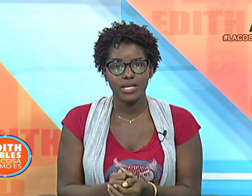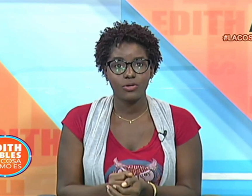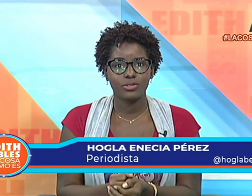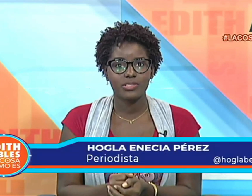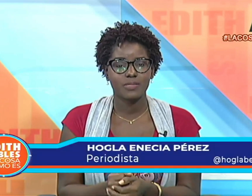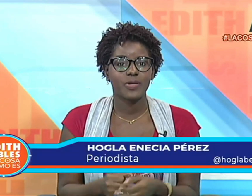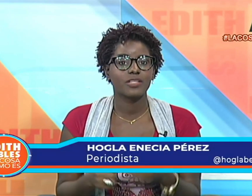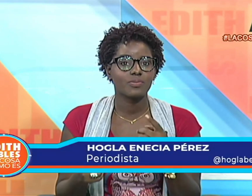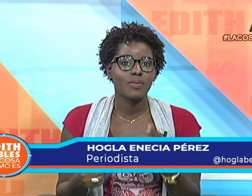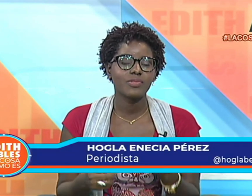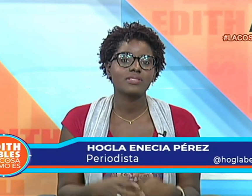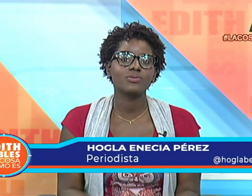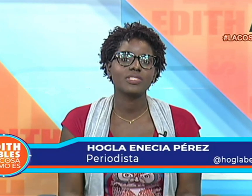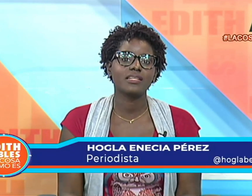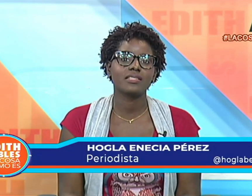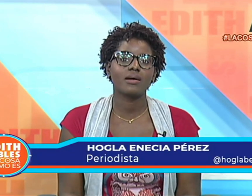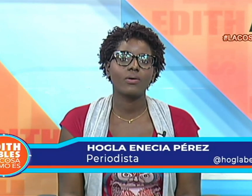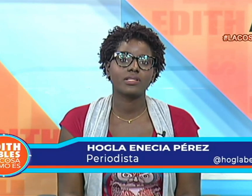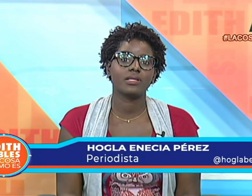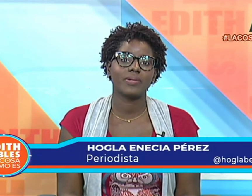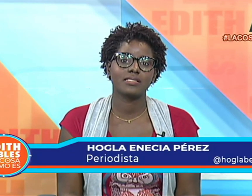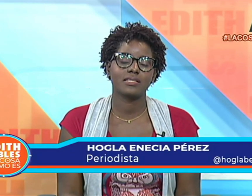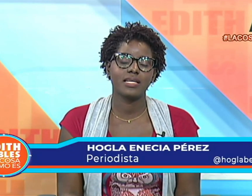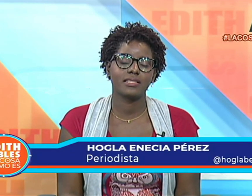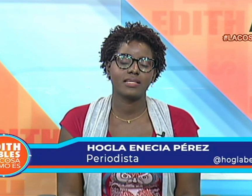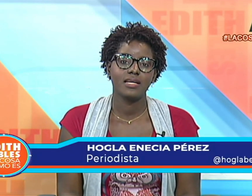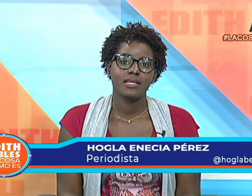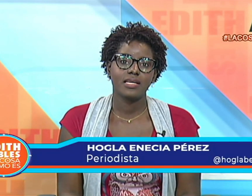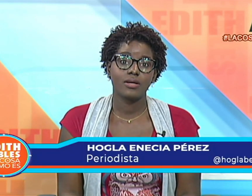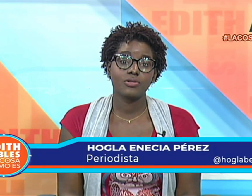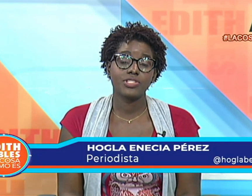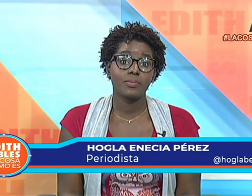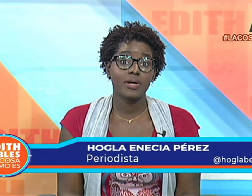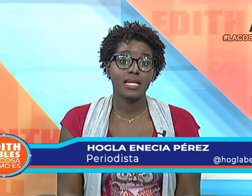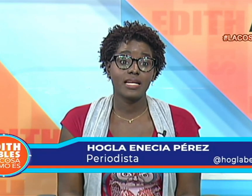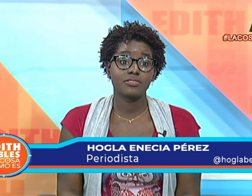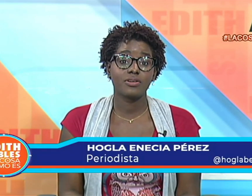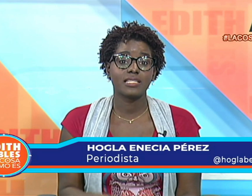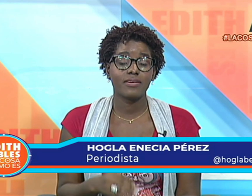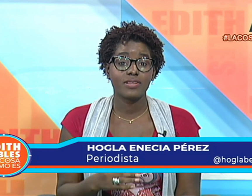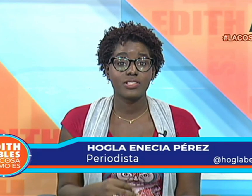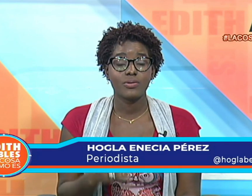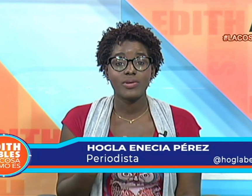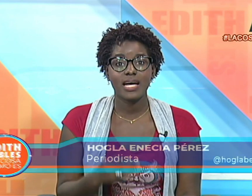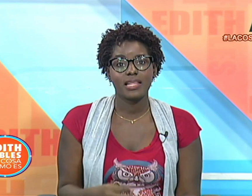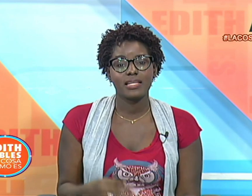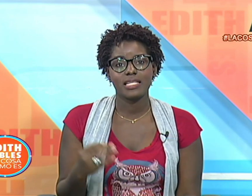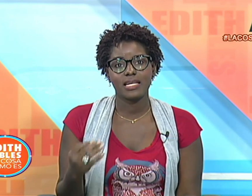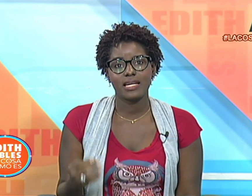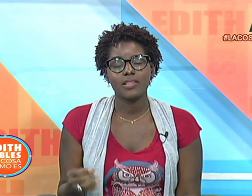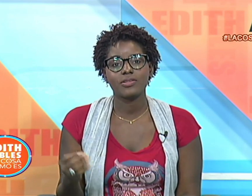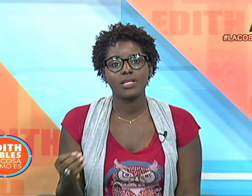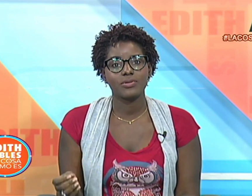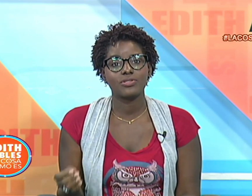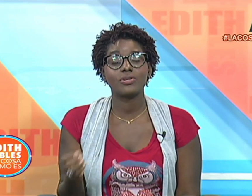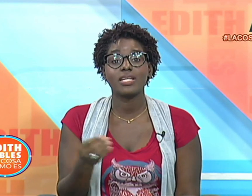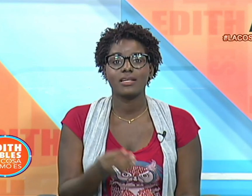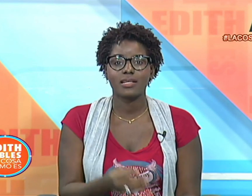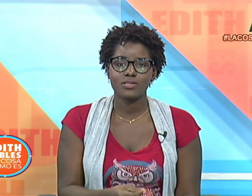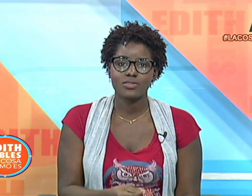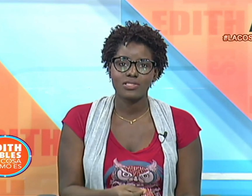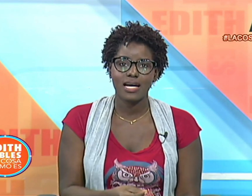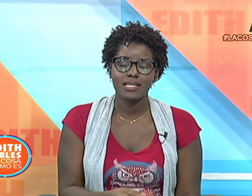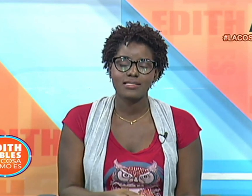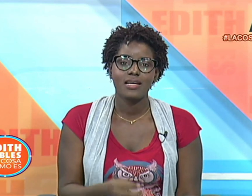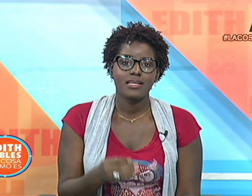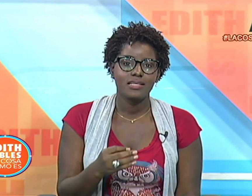eso en otros aspectos vamos a escuchar este corte del presidente que anoche habló en la nación a través de una cadena de radio televisión y